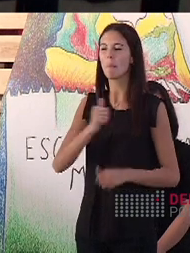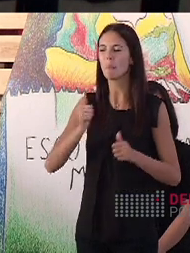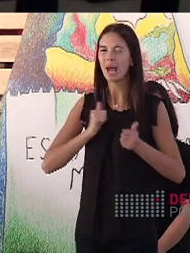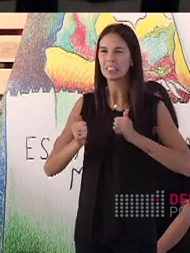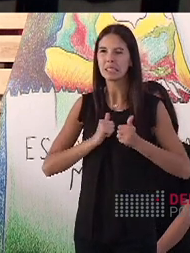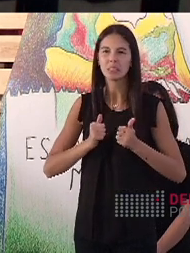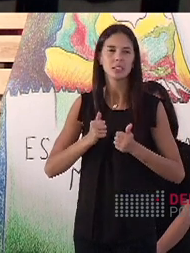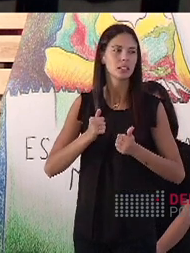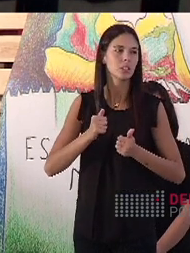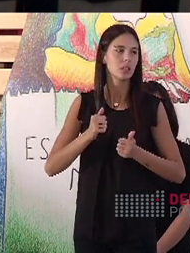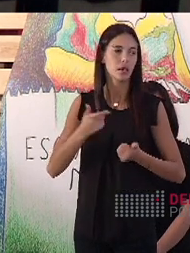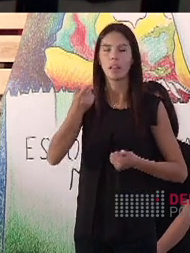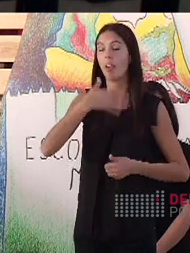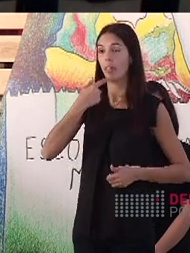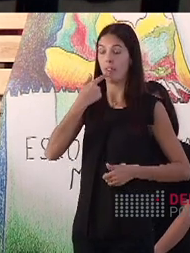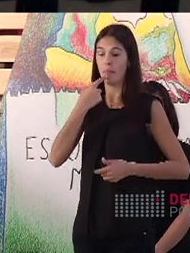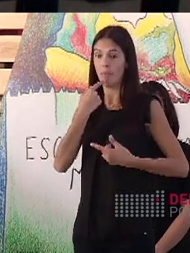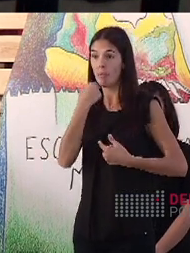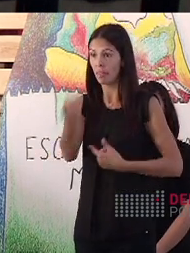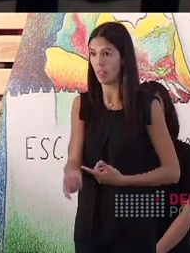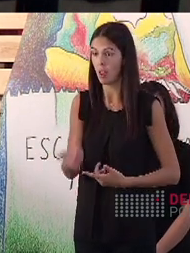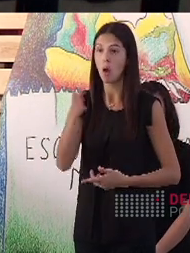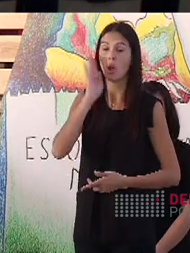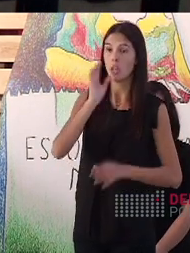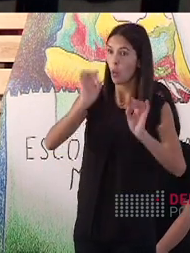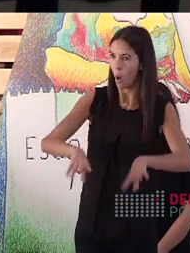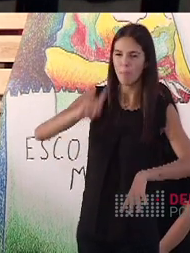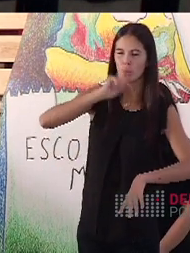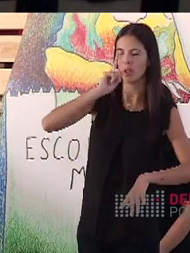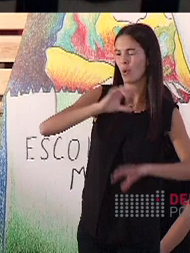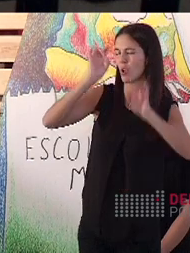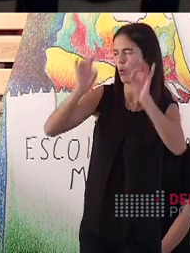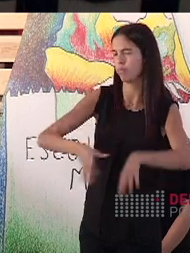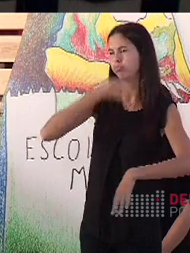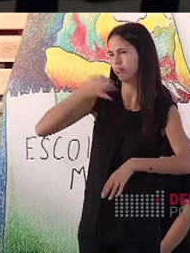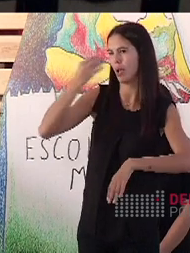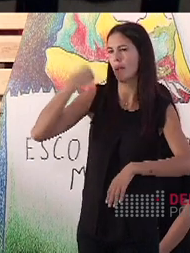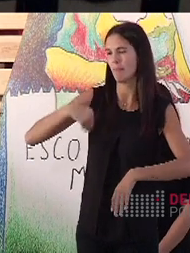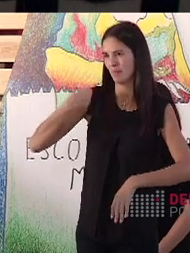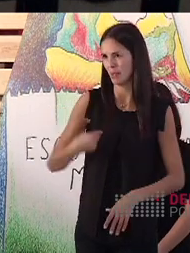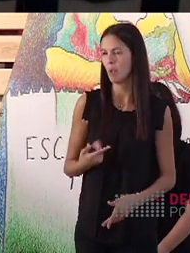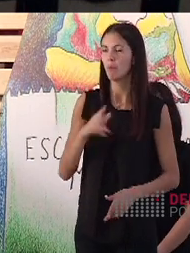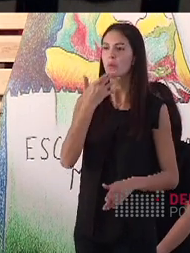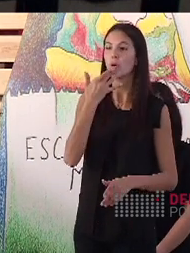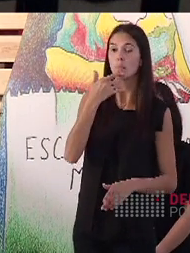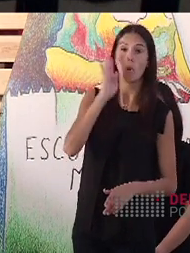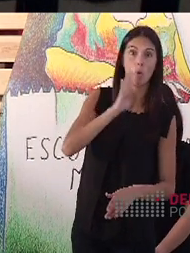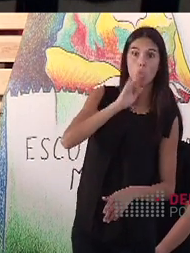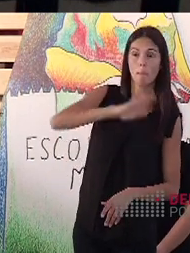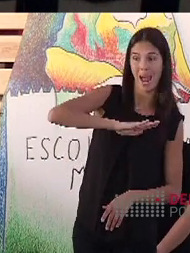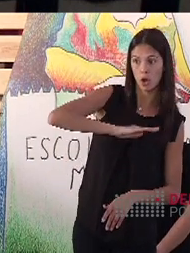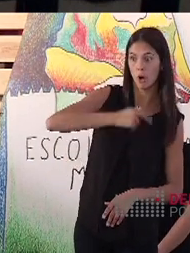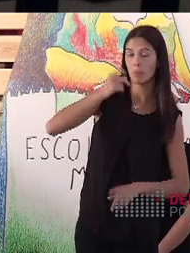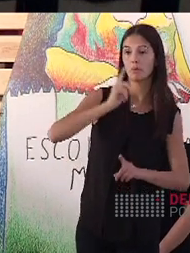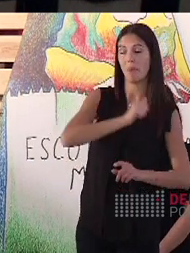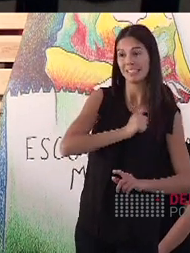es decir, nos están diciendo, como con la prostitución, de nuevo el mismo argumento, hay un porno malo, que es